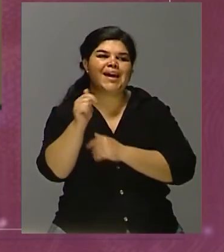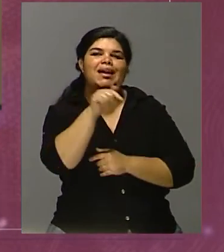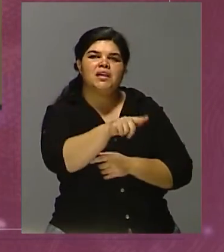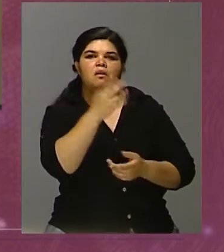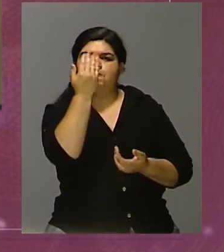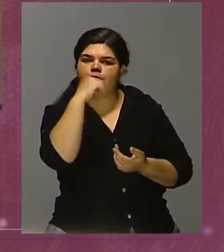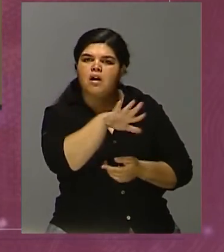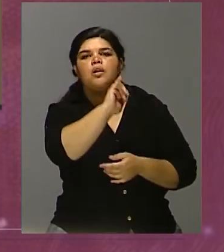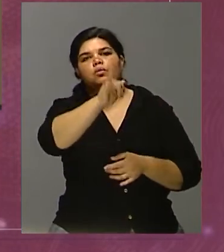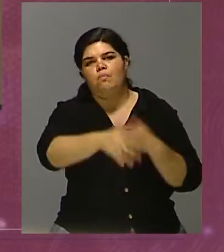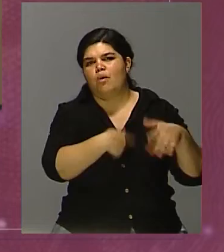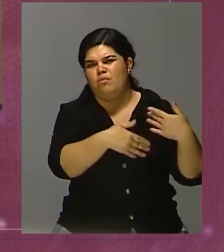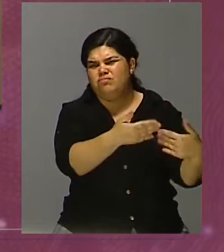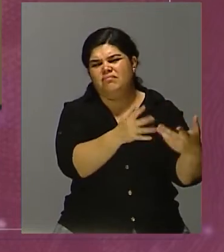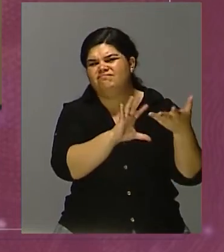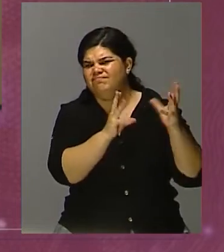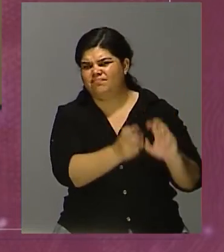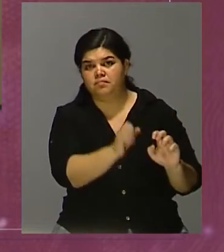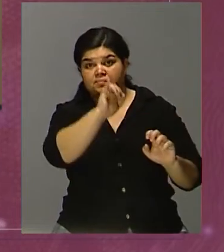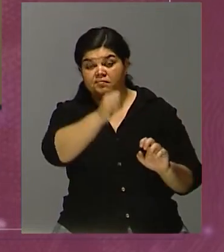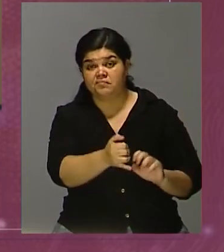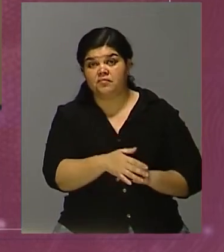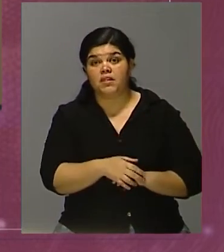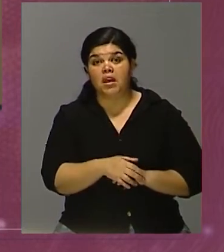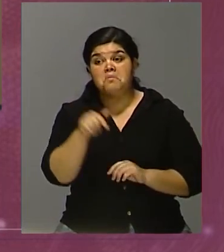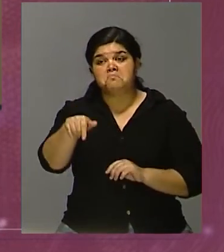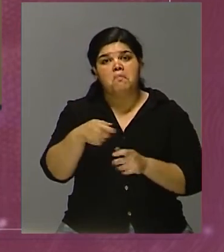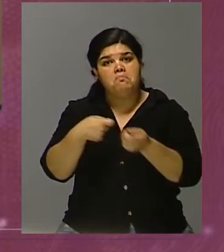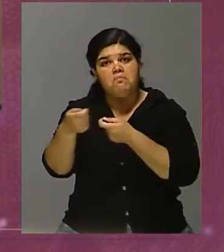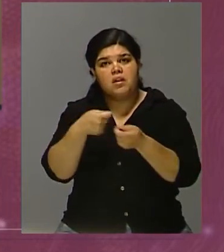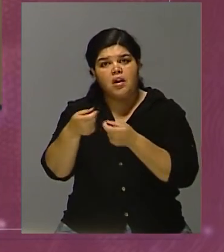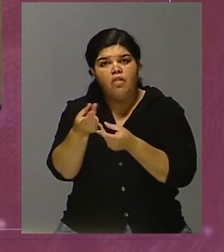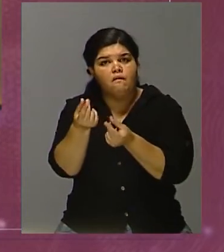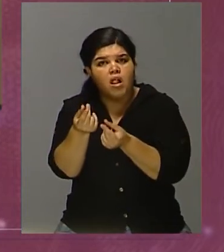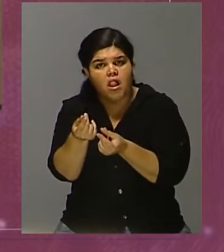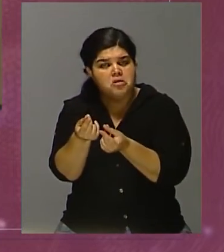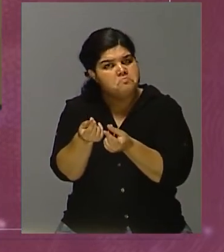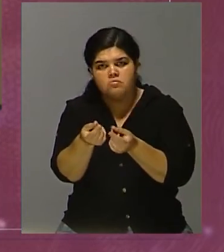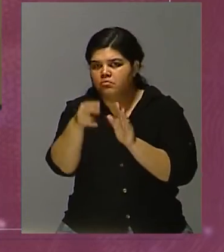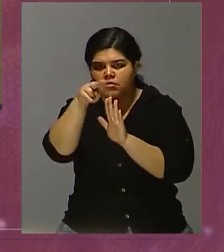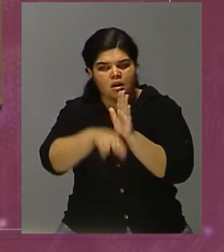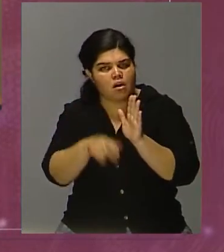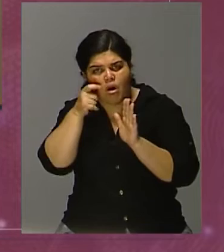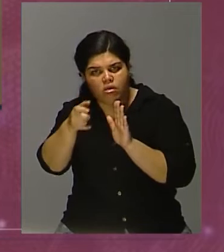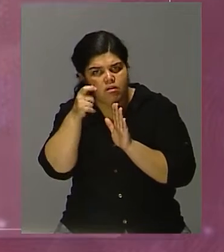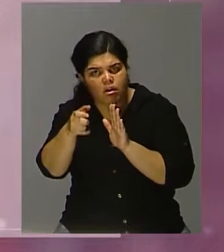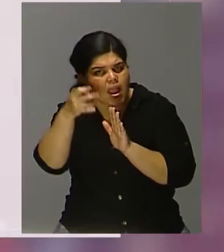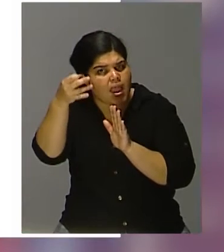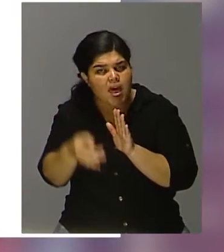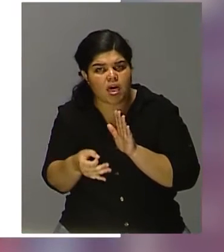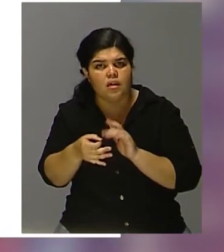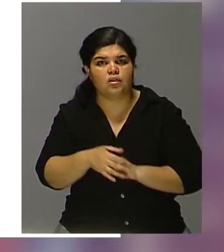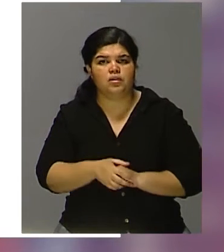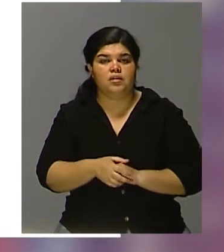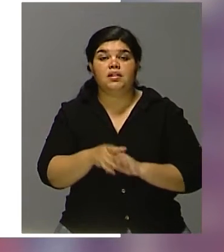tema. Personalmente creo que el mercado de valores, como te digo, está muy regulado, es perfectamente líquido, está perfectamente